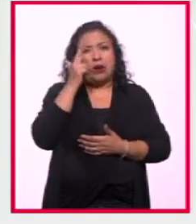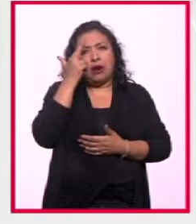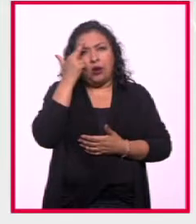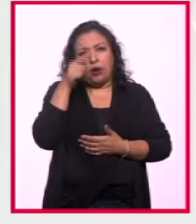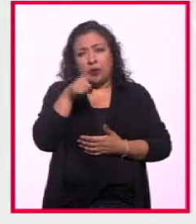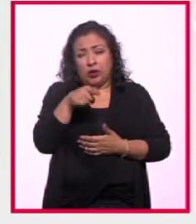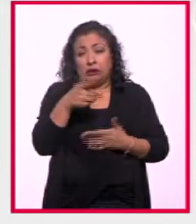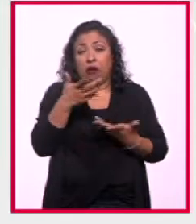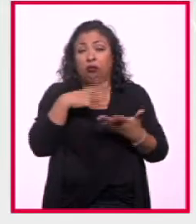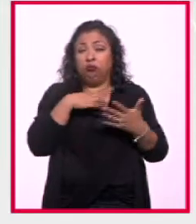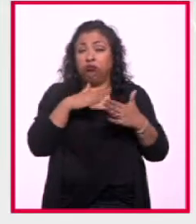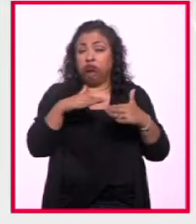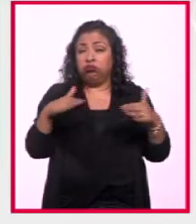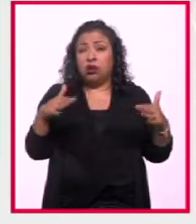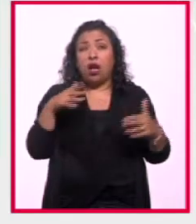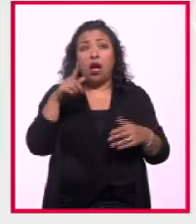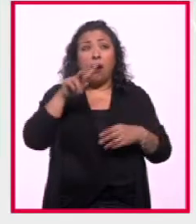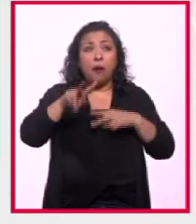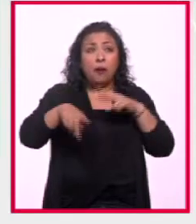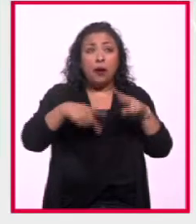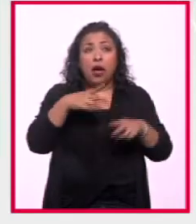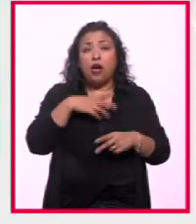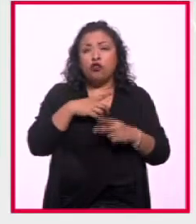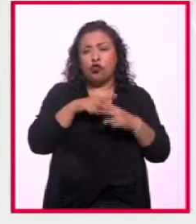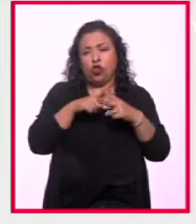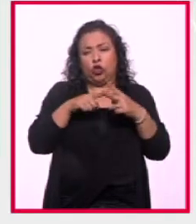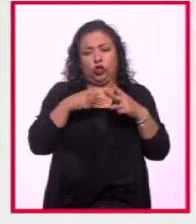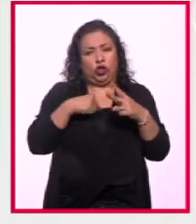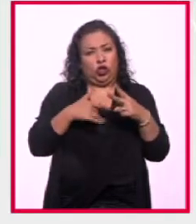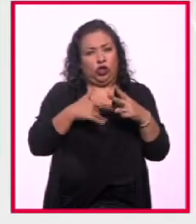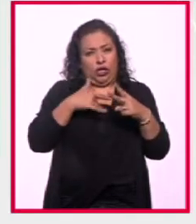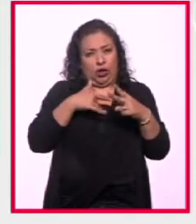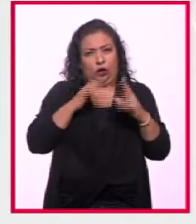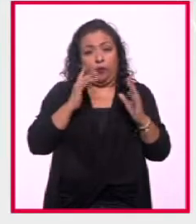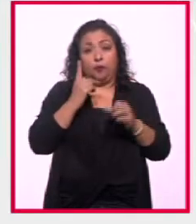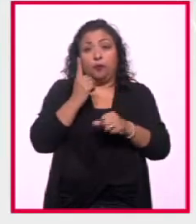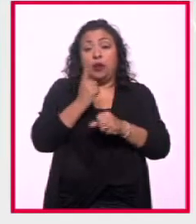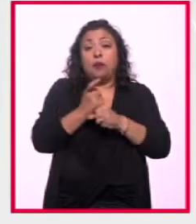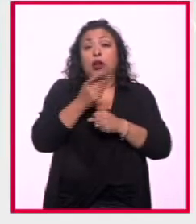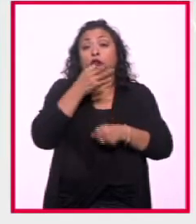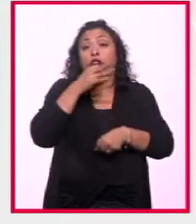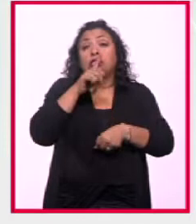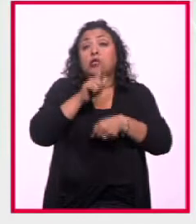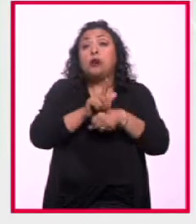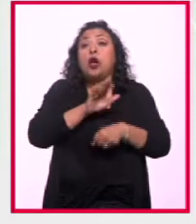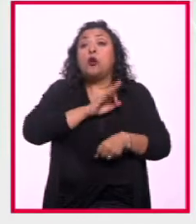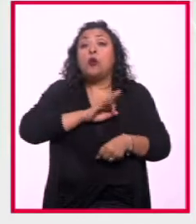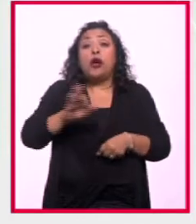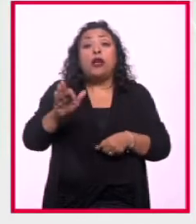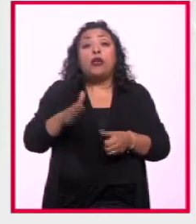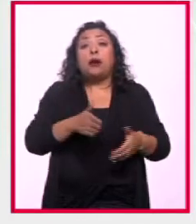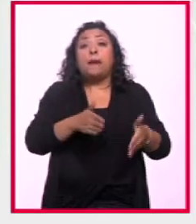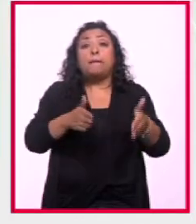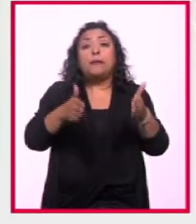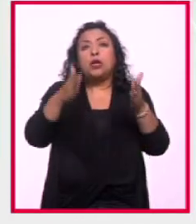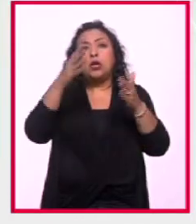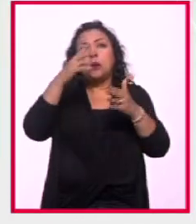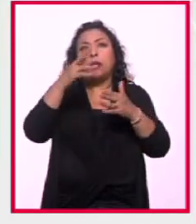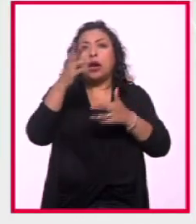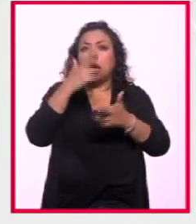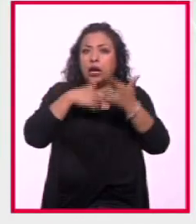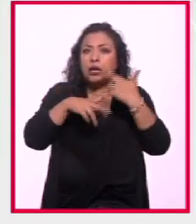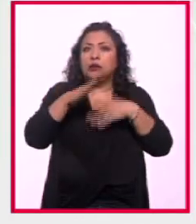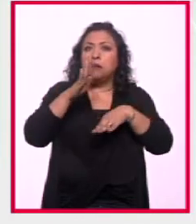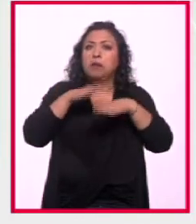y cuando estás ahí ahí hay dos cosas que a mí me da la sensación primero que el festival puede ser un camino para volver a tulum